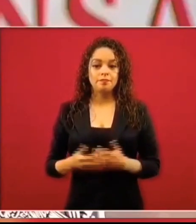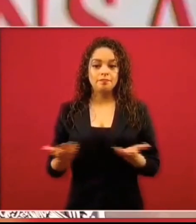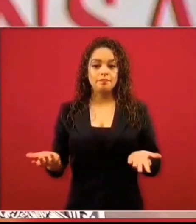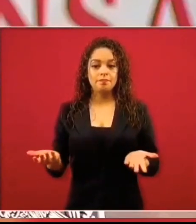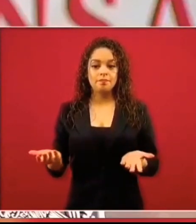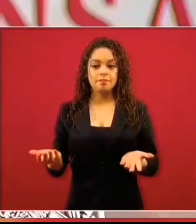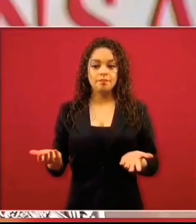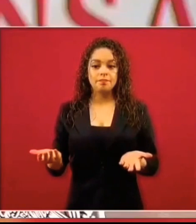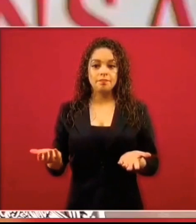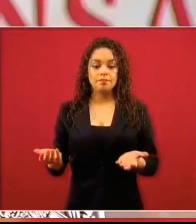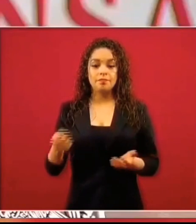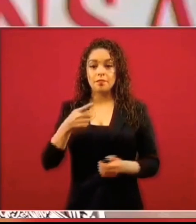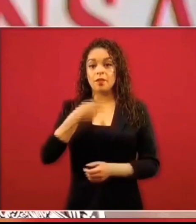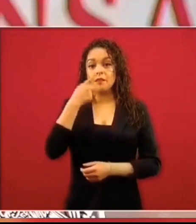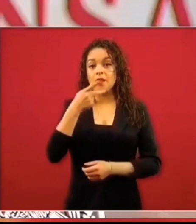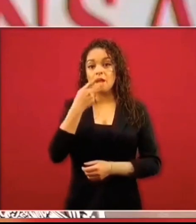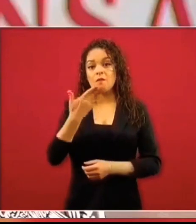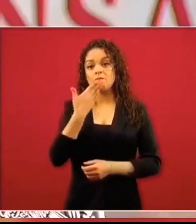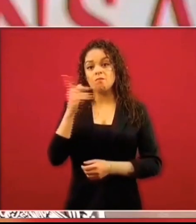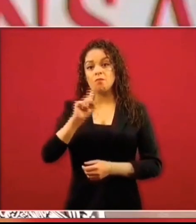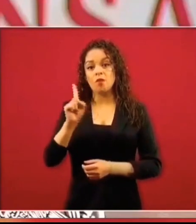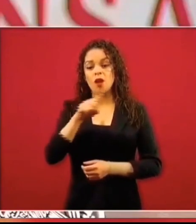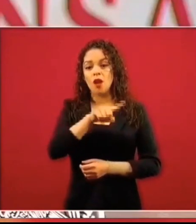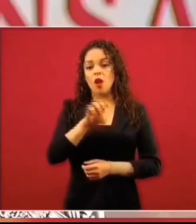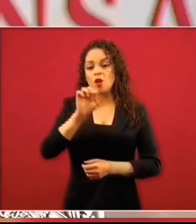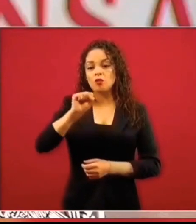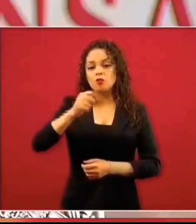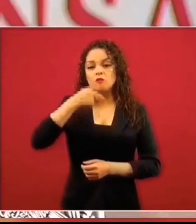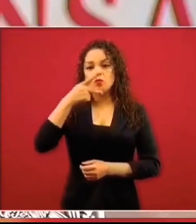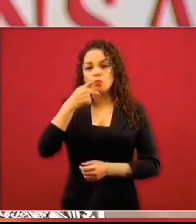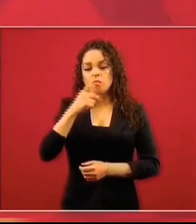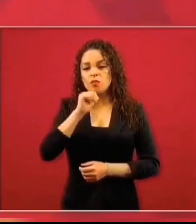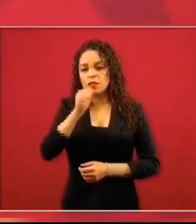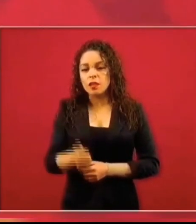se come las heces o las dice de más.